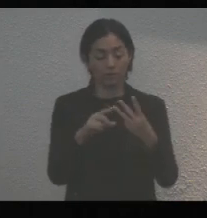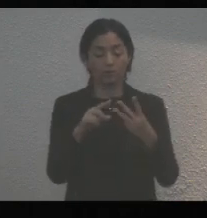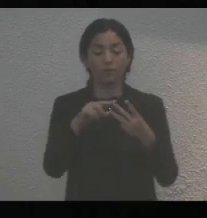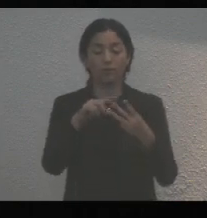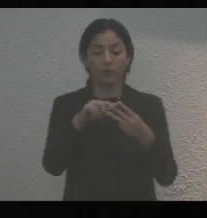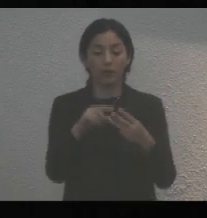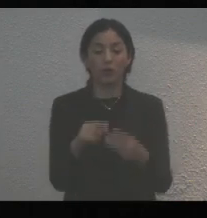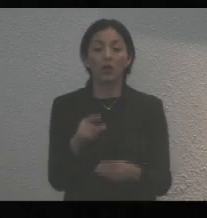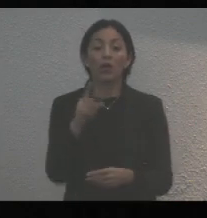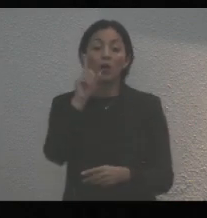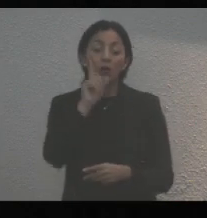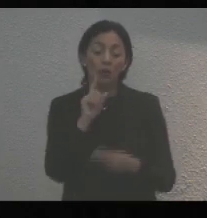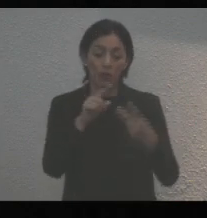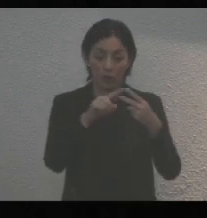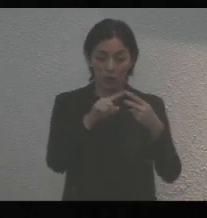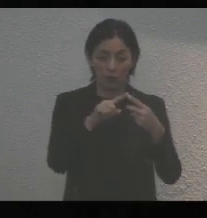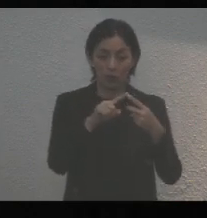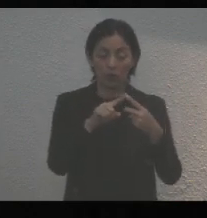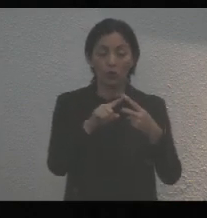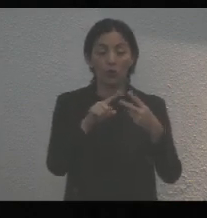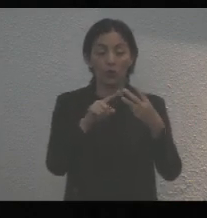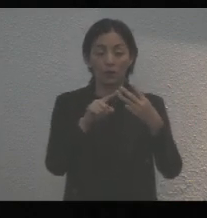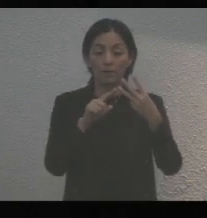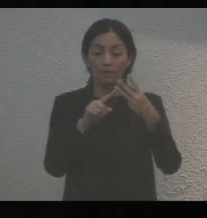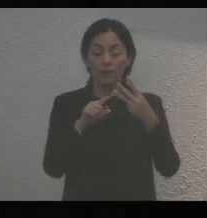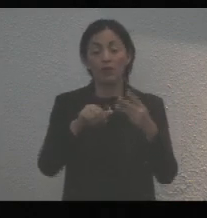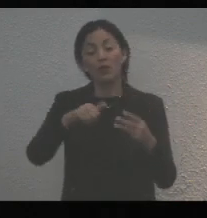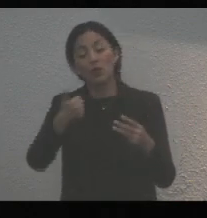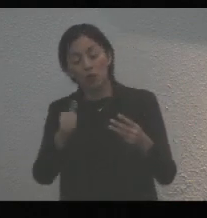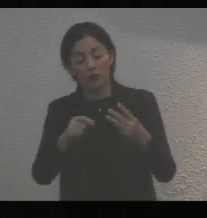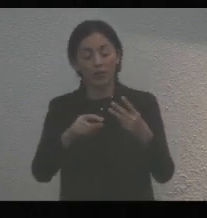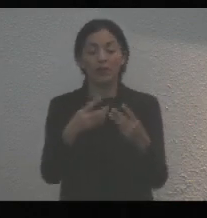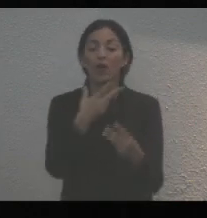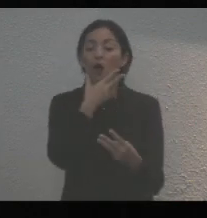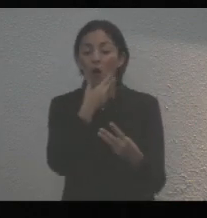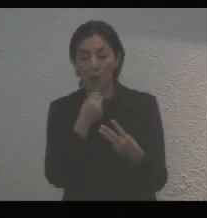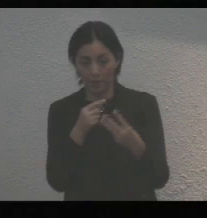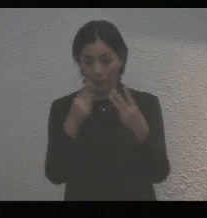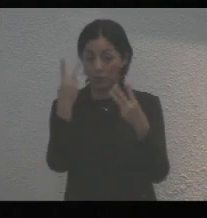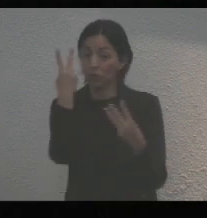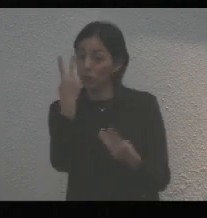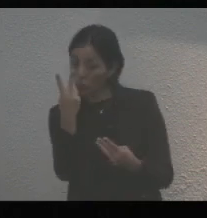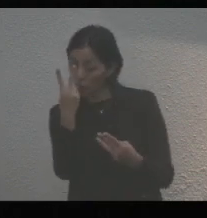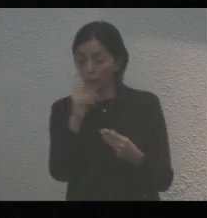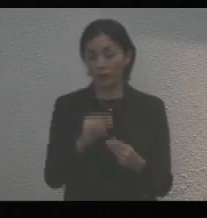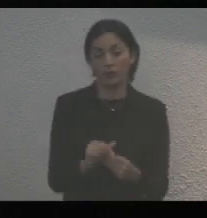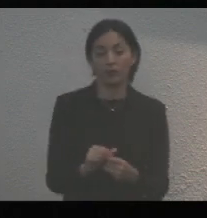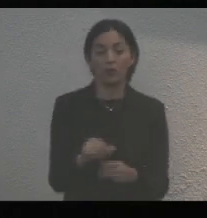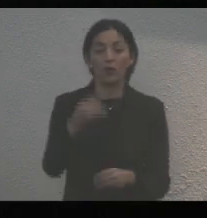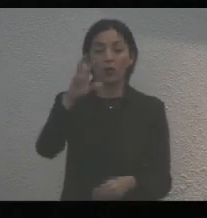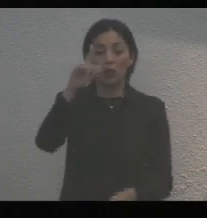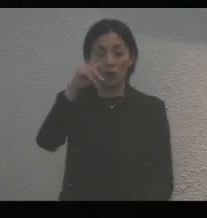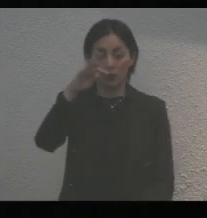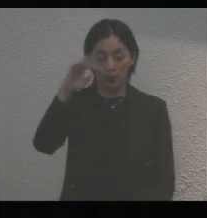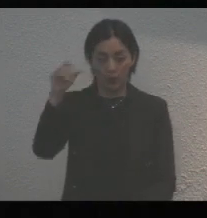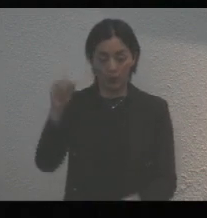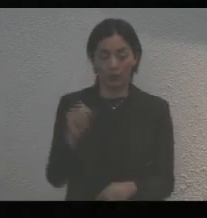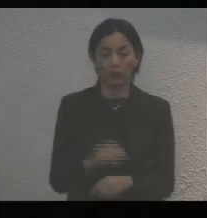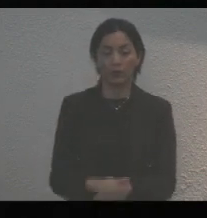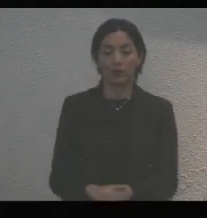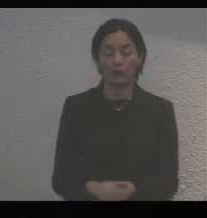de mujeres y una de hombres, las cuales se conformarán de las propuestas presentadas